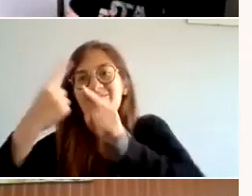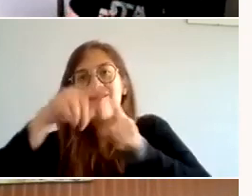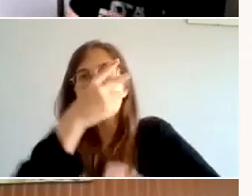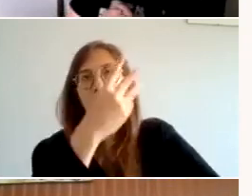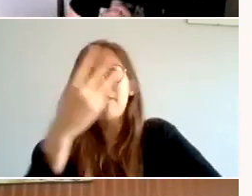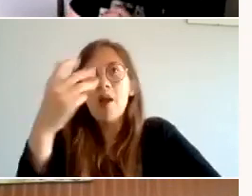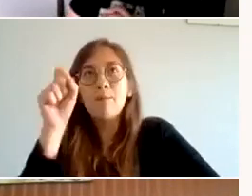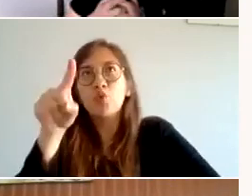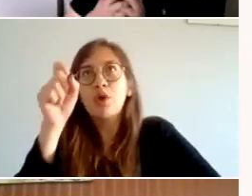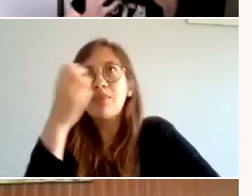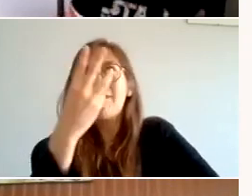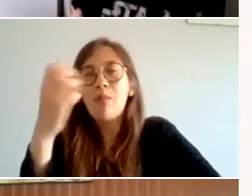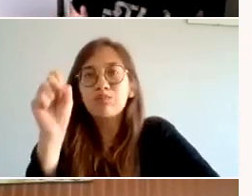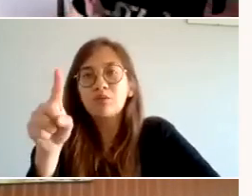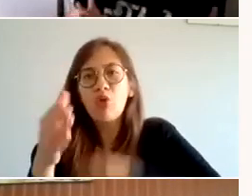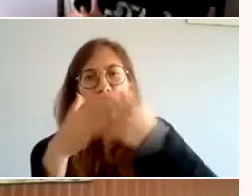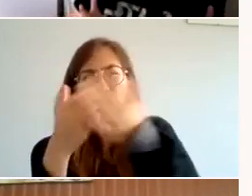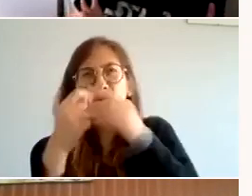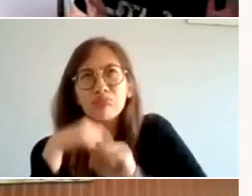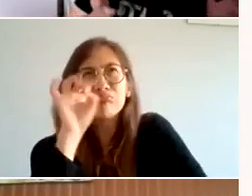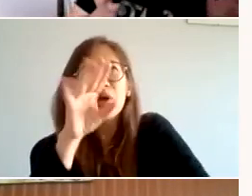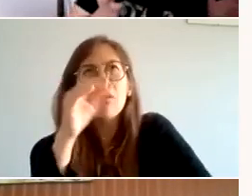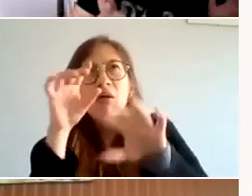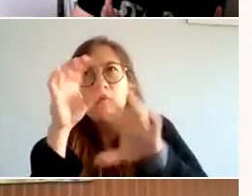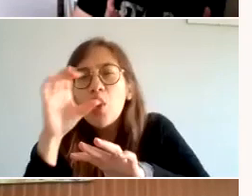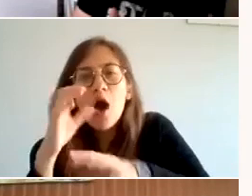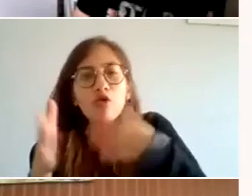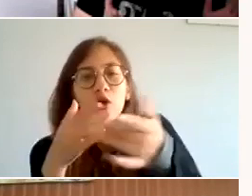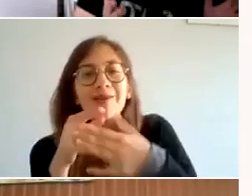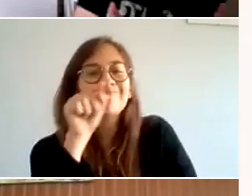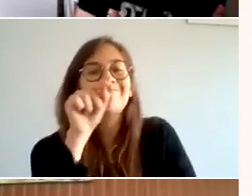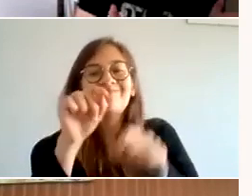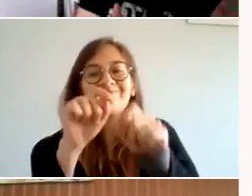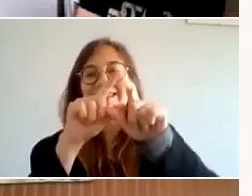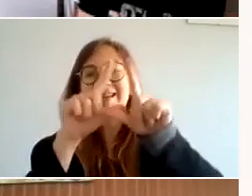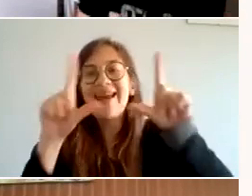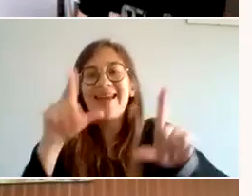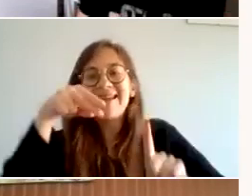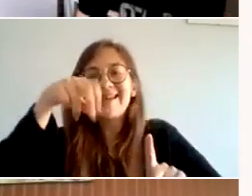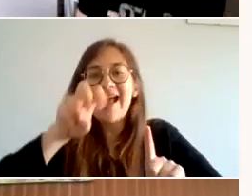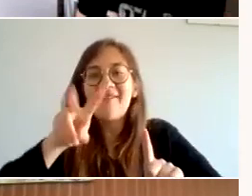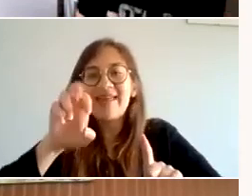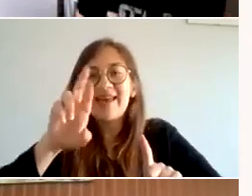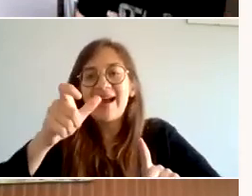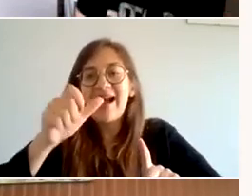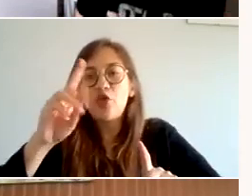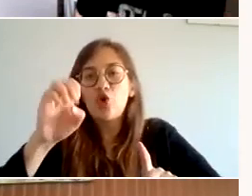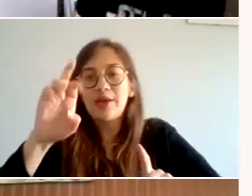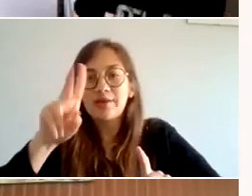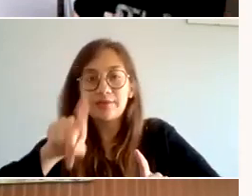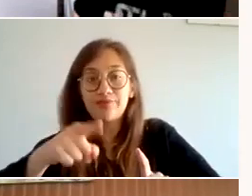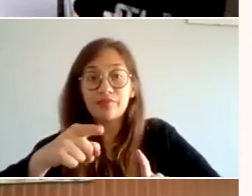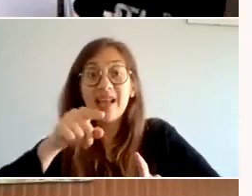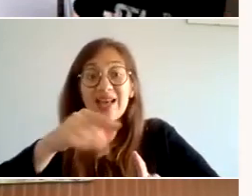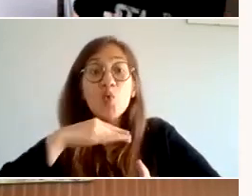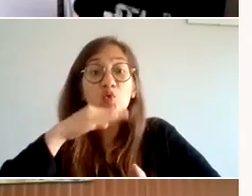una URL? Una URL es un nombre al cual tú puedes acceder a una dirección de un computador que te va a